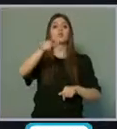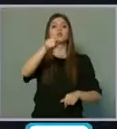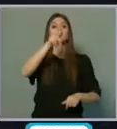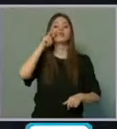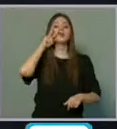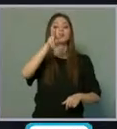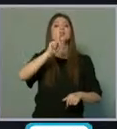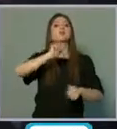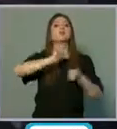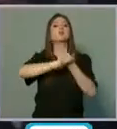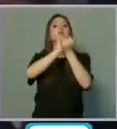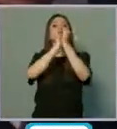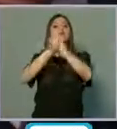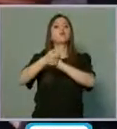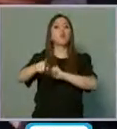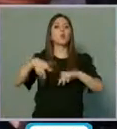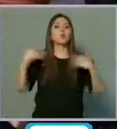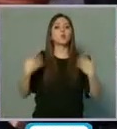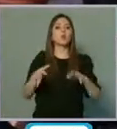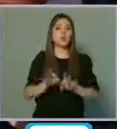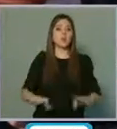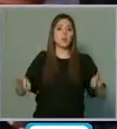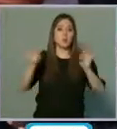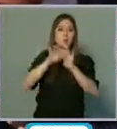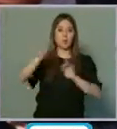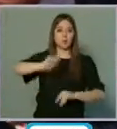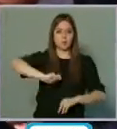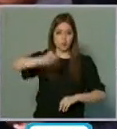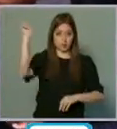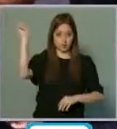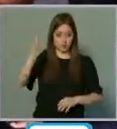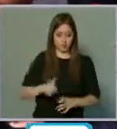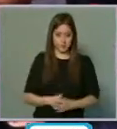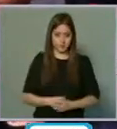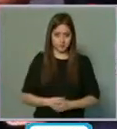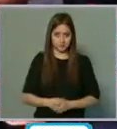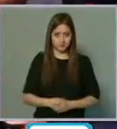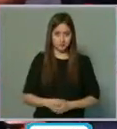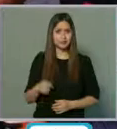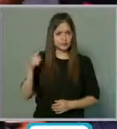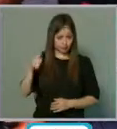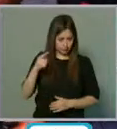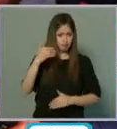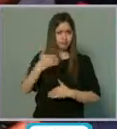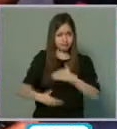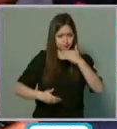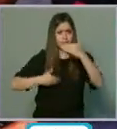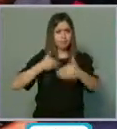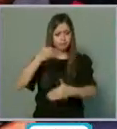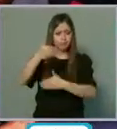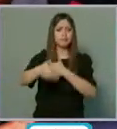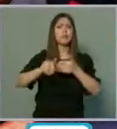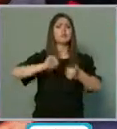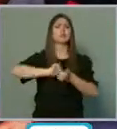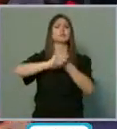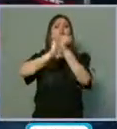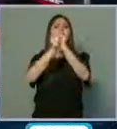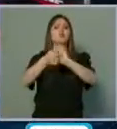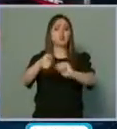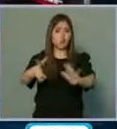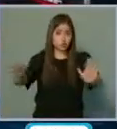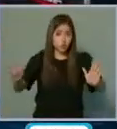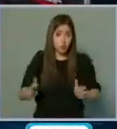las grandes ligas muy, muy, muy próximamente. ¿Podrías seguir subiendo estos Así escalones y darnos una sorpresa